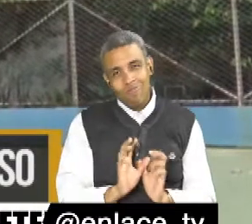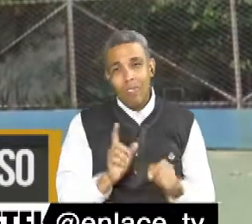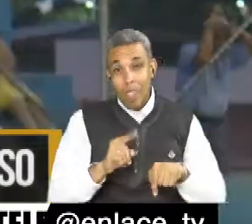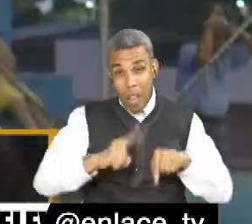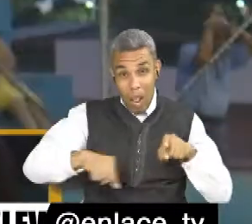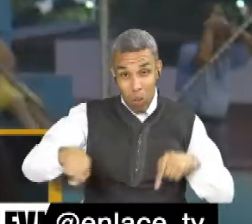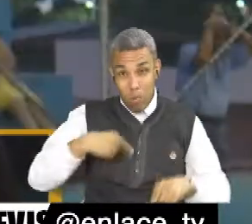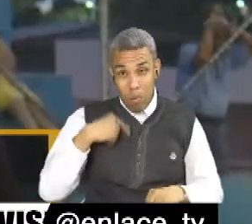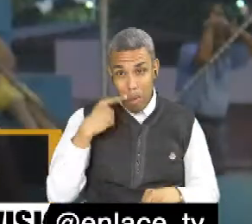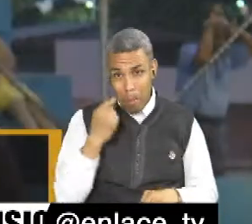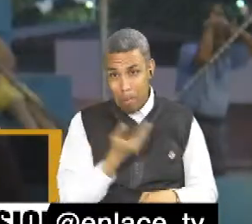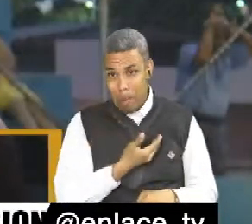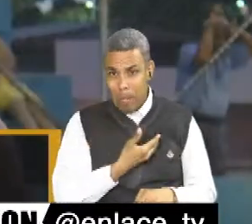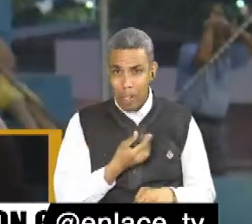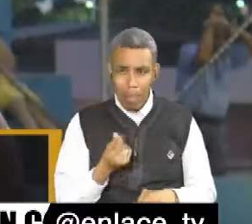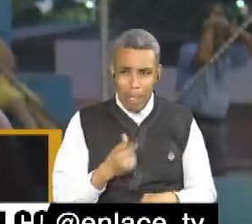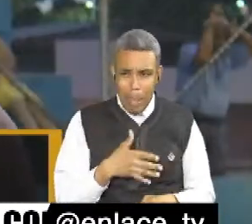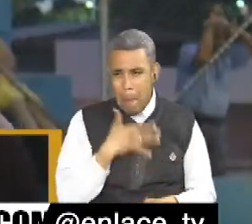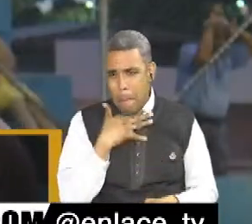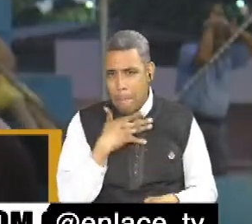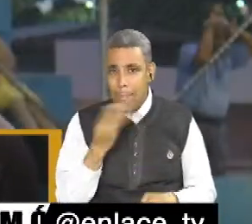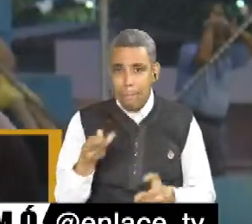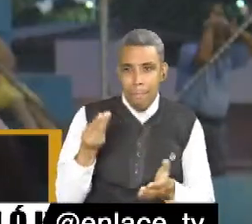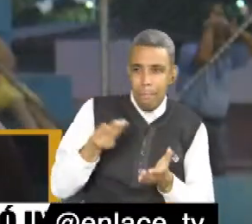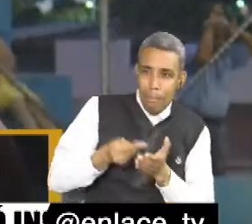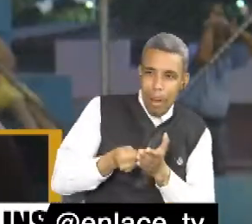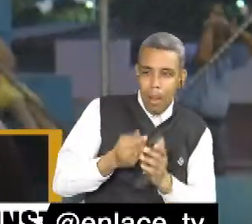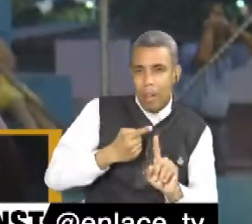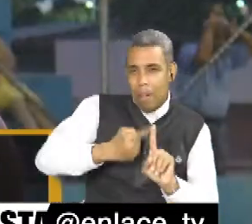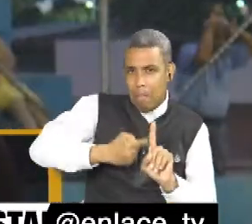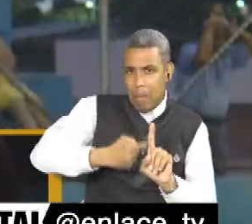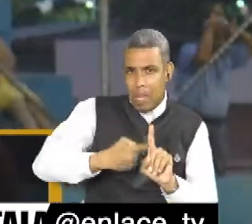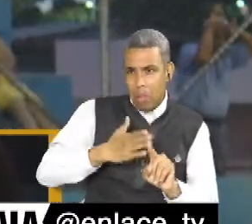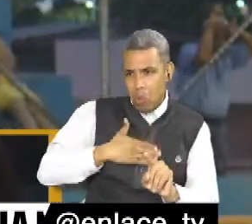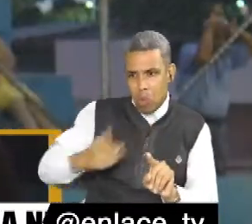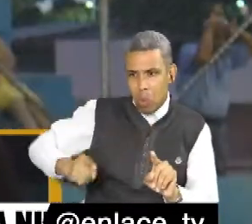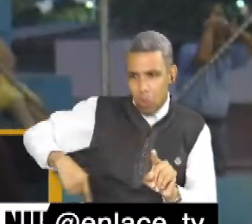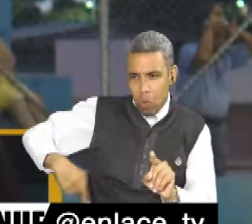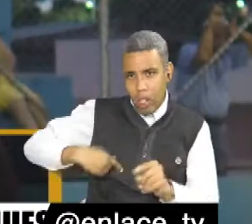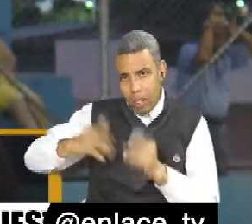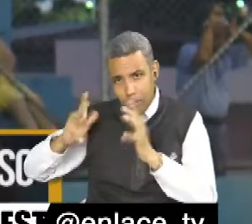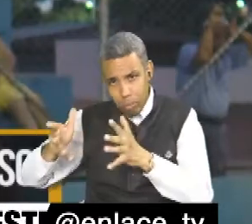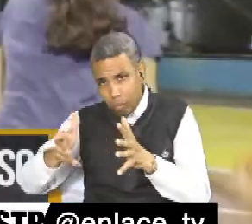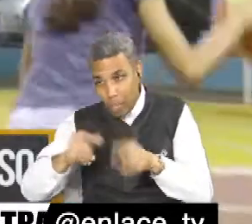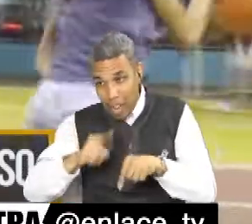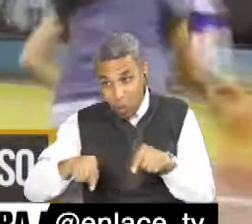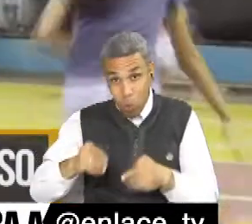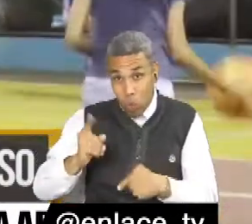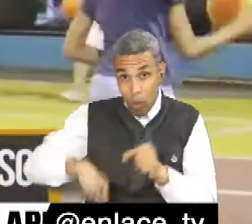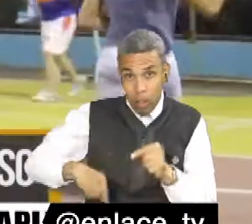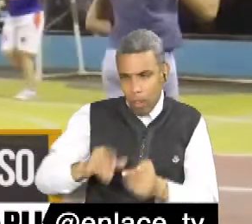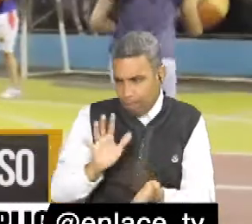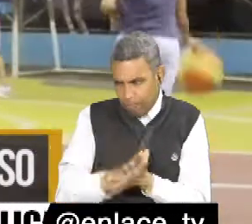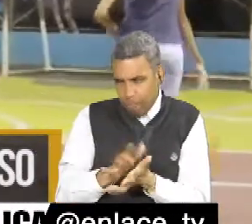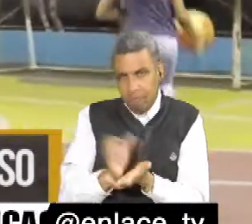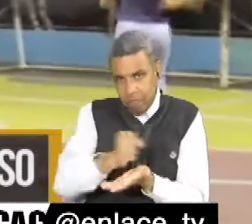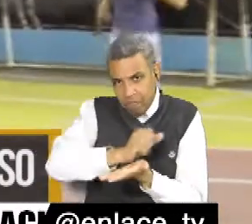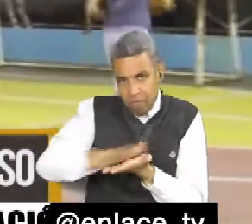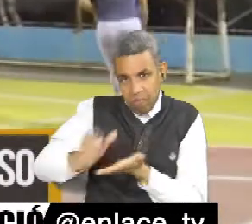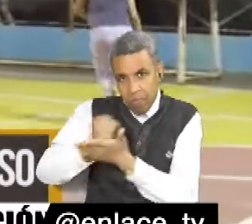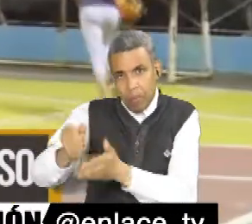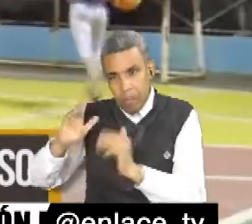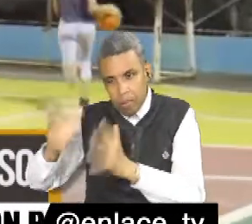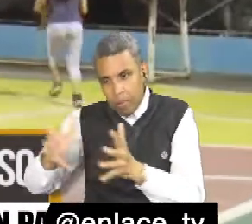aquí hacemos un balance entre los que sí pueden y entre los que no, y ahí miramos cómo se hace. Hoy continúan trabajando para que más